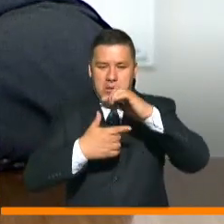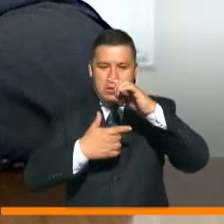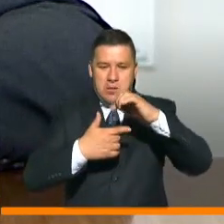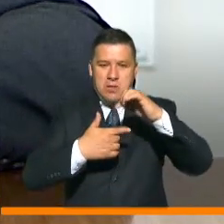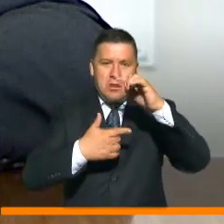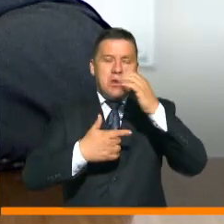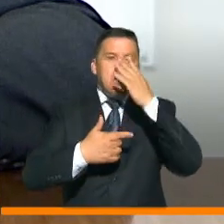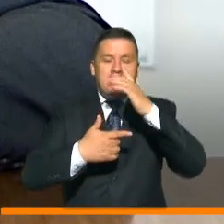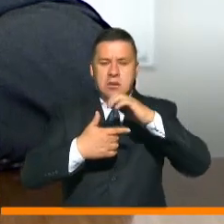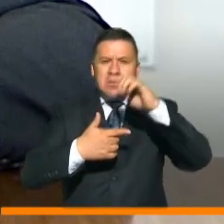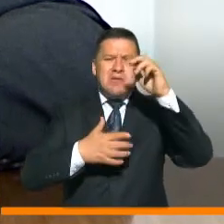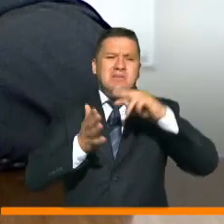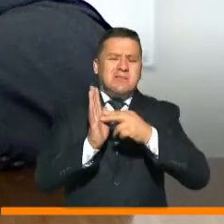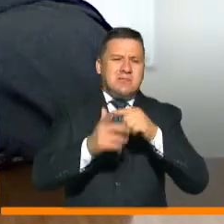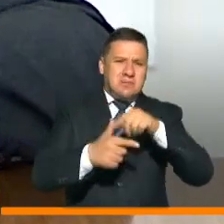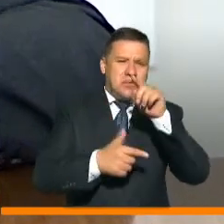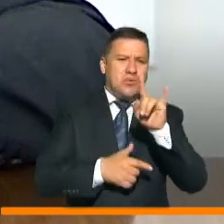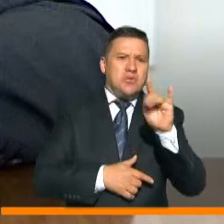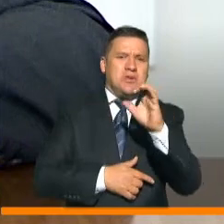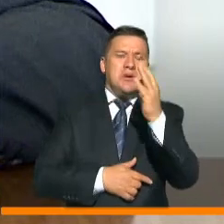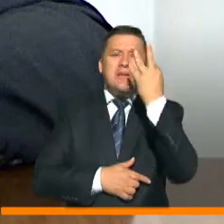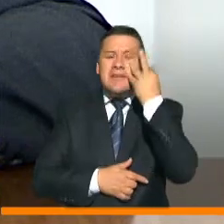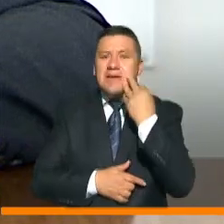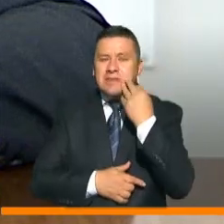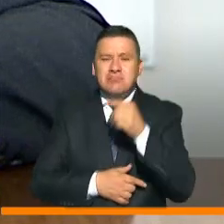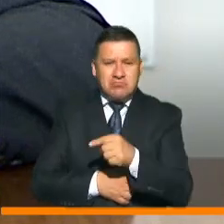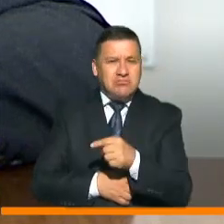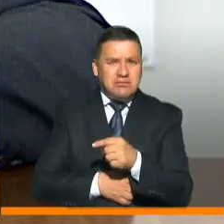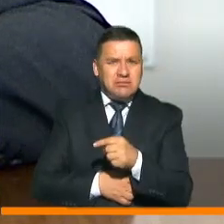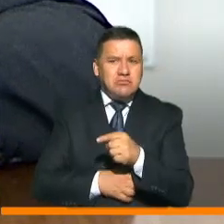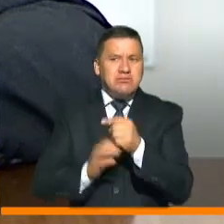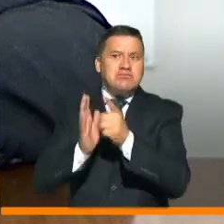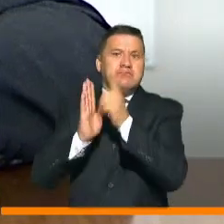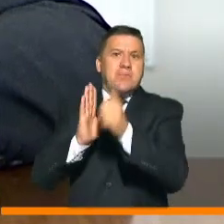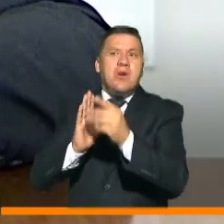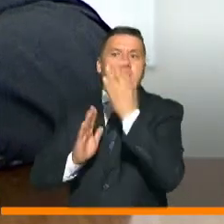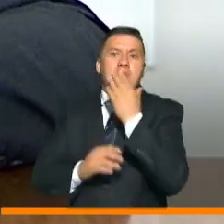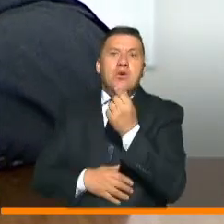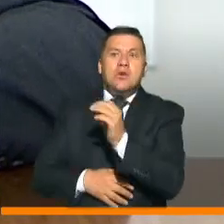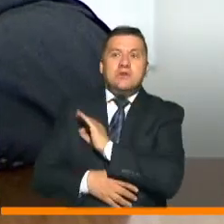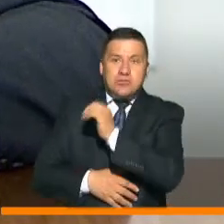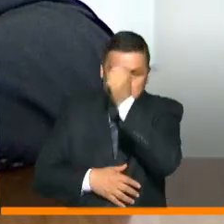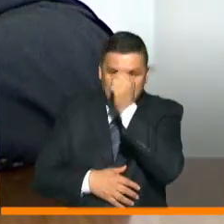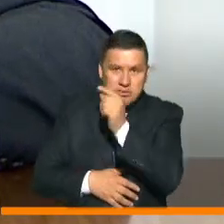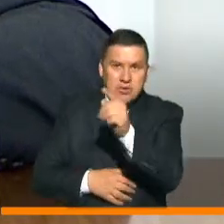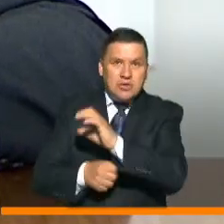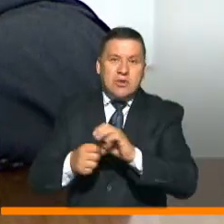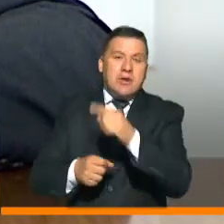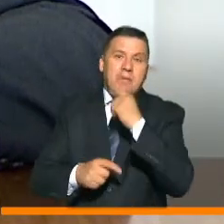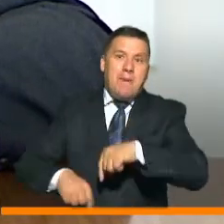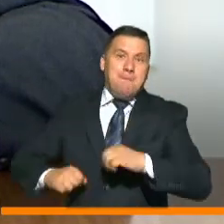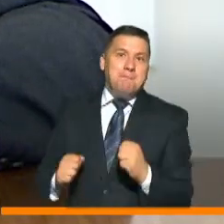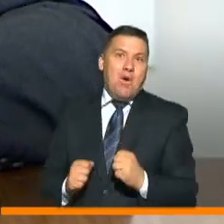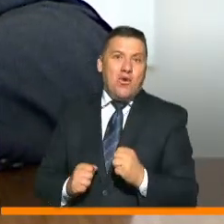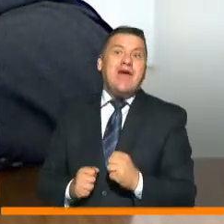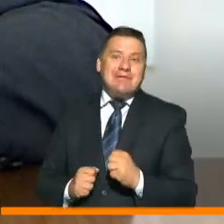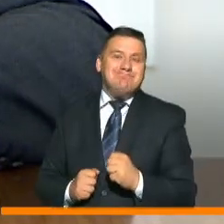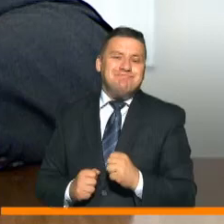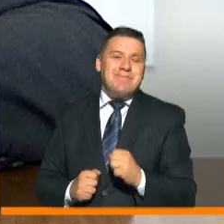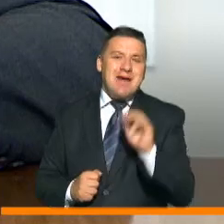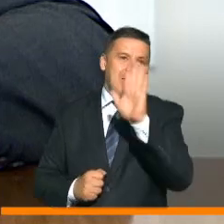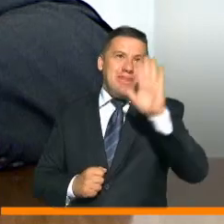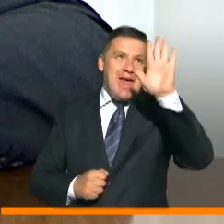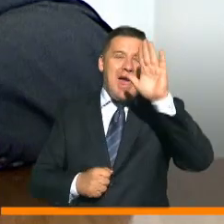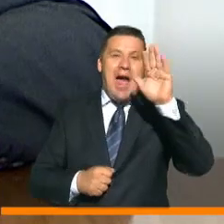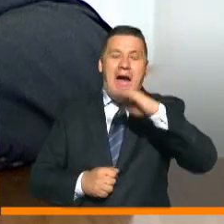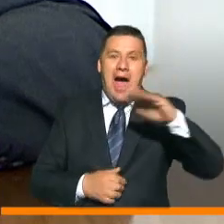la ocupación significativa de UCI en 3 días, que es la que rige estos fines de semana en ciudades como Bogotá, en el departamento